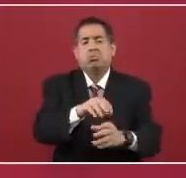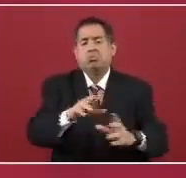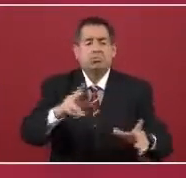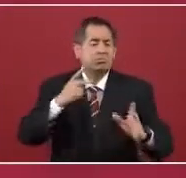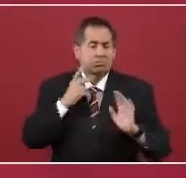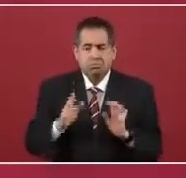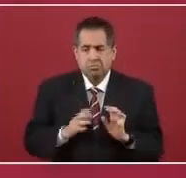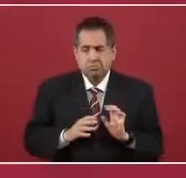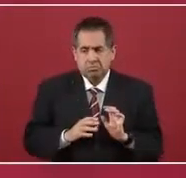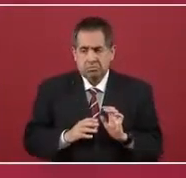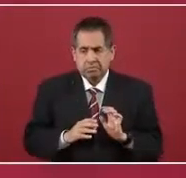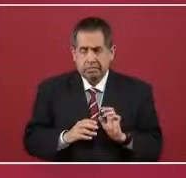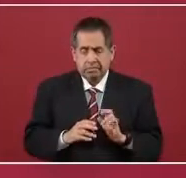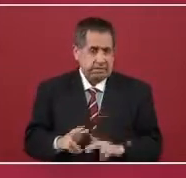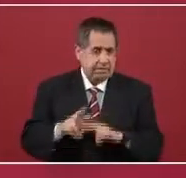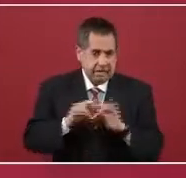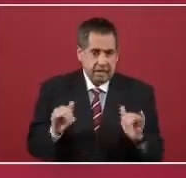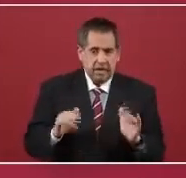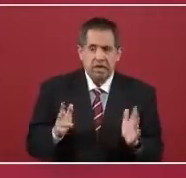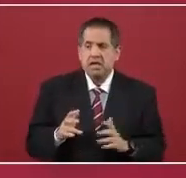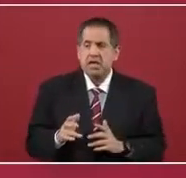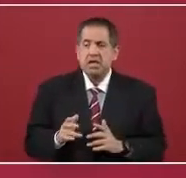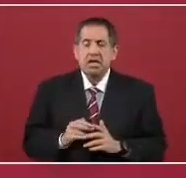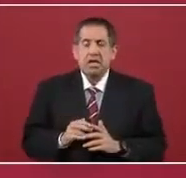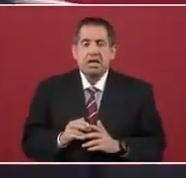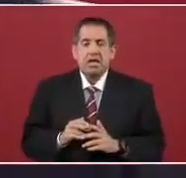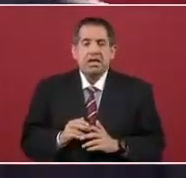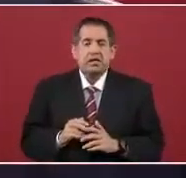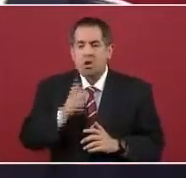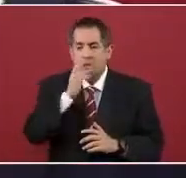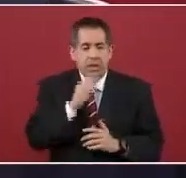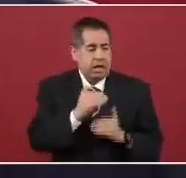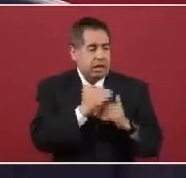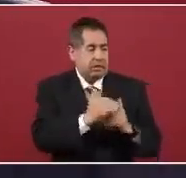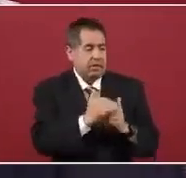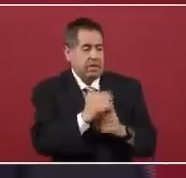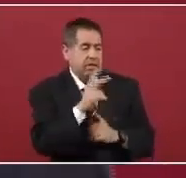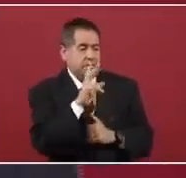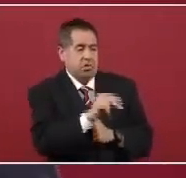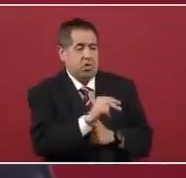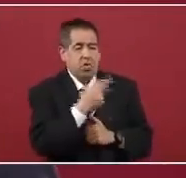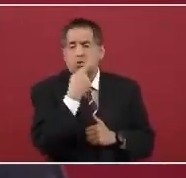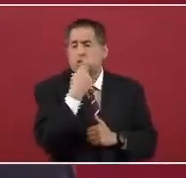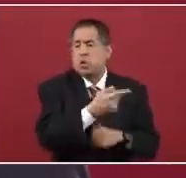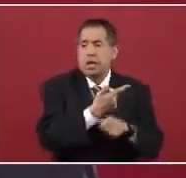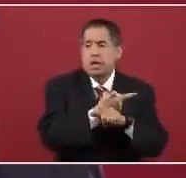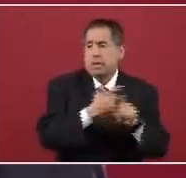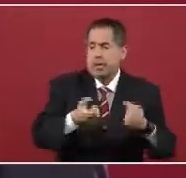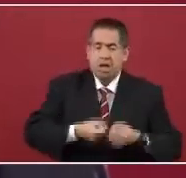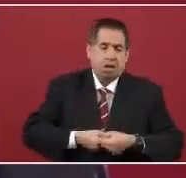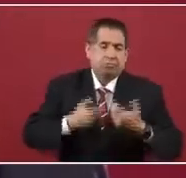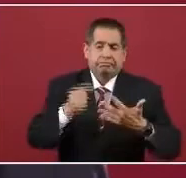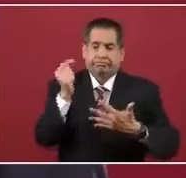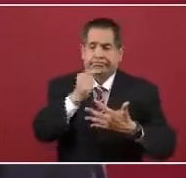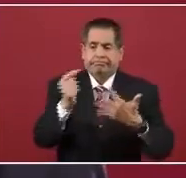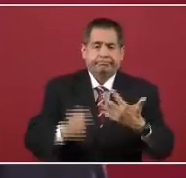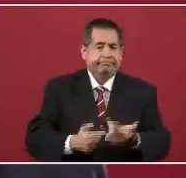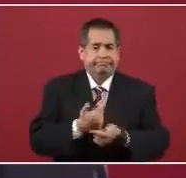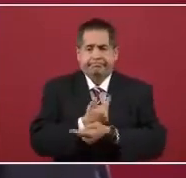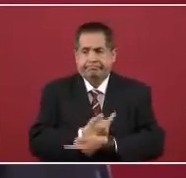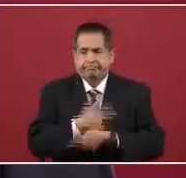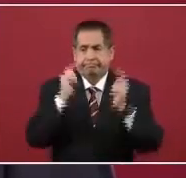A nadie se le van a limitar sus libertades,